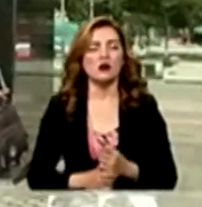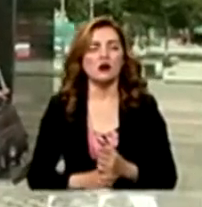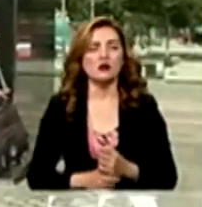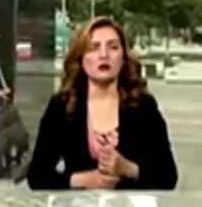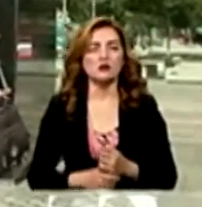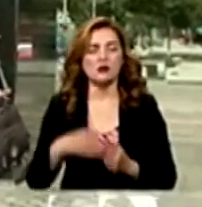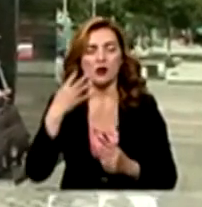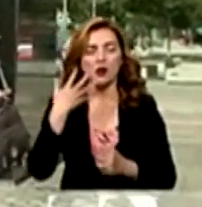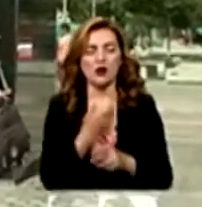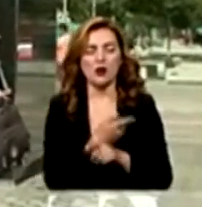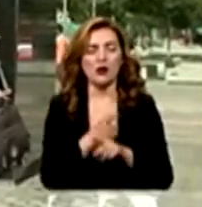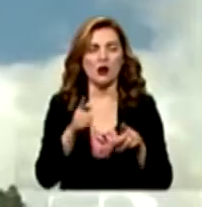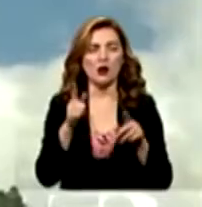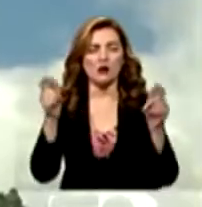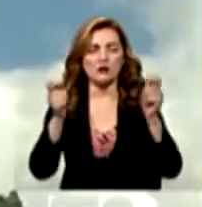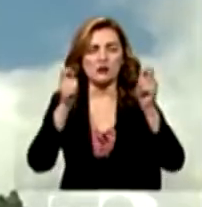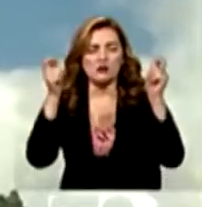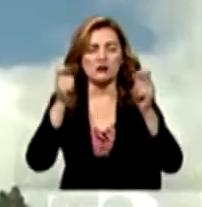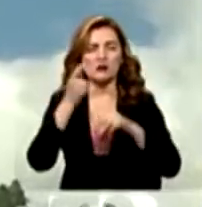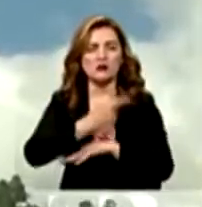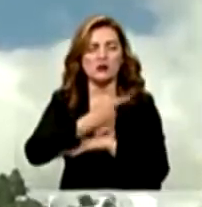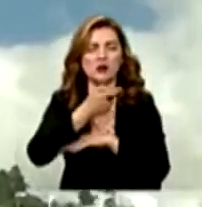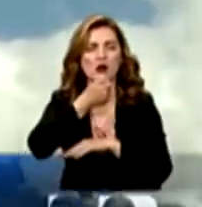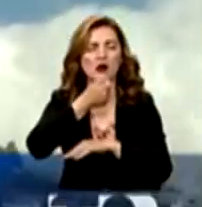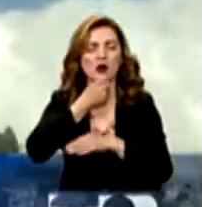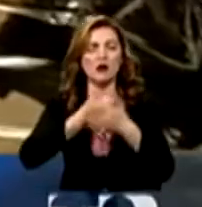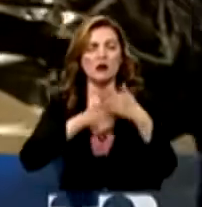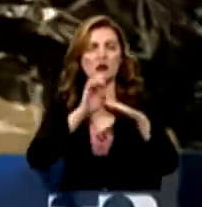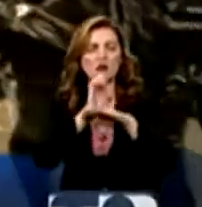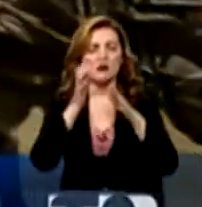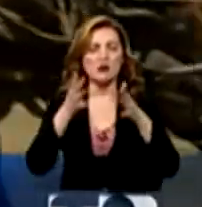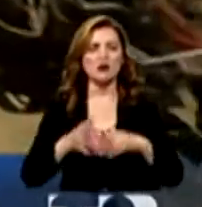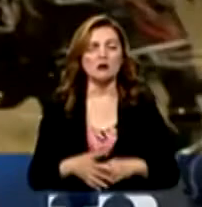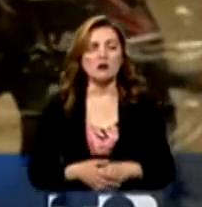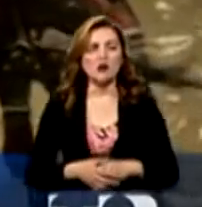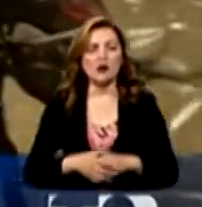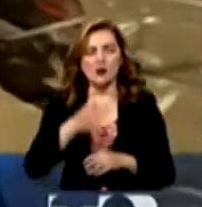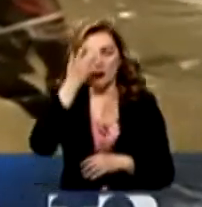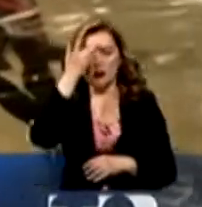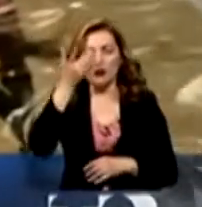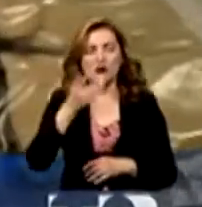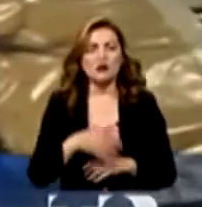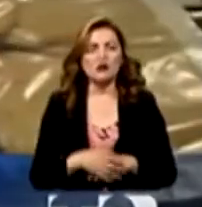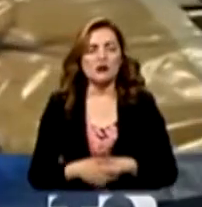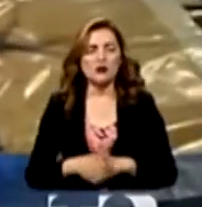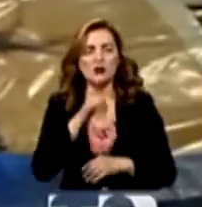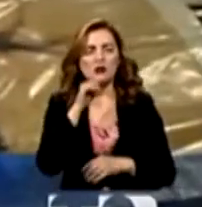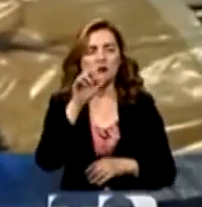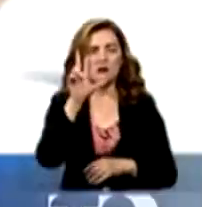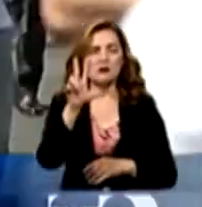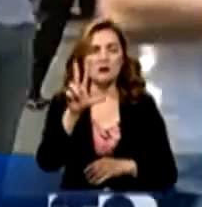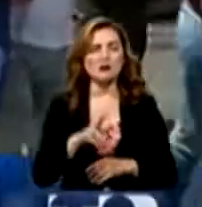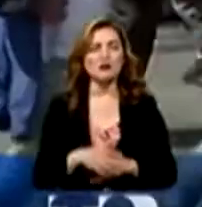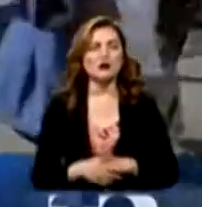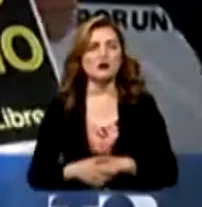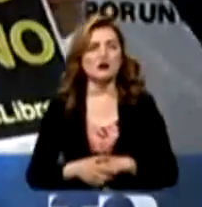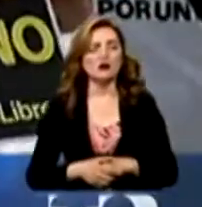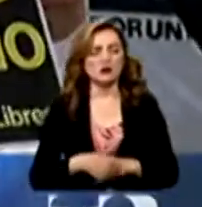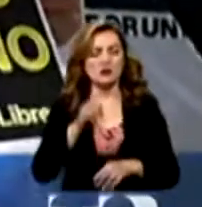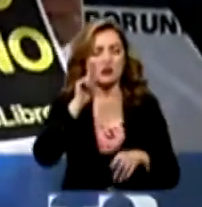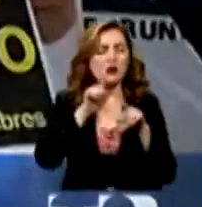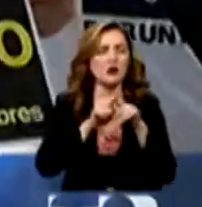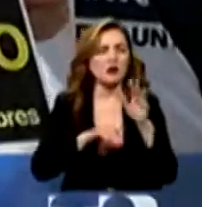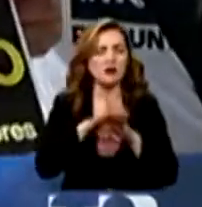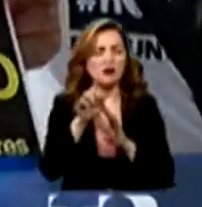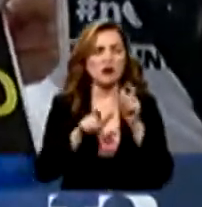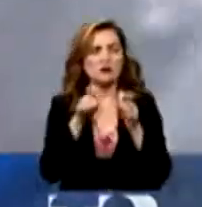Una fecha diferente para celebrar el Día del Periodista Ecuatoriano. ¿Por qué? Porque nos faltan tres. Eso concuerda la mayoría